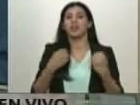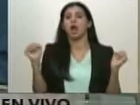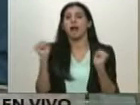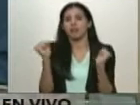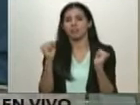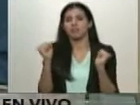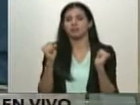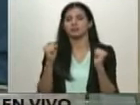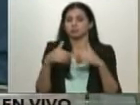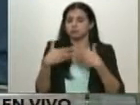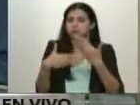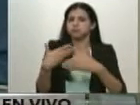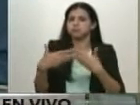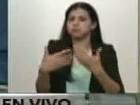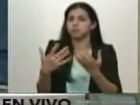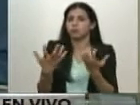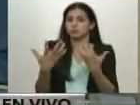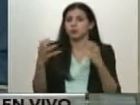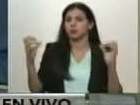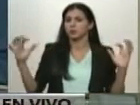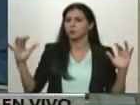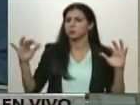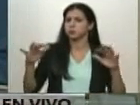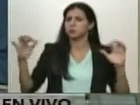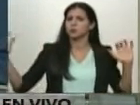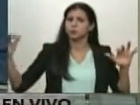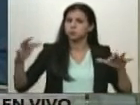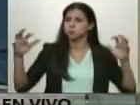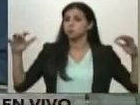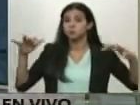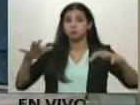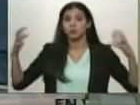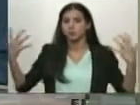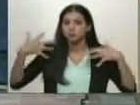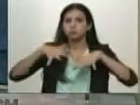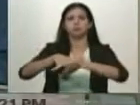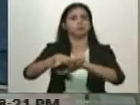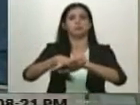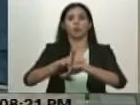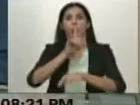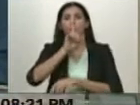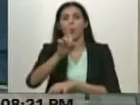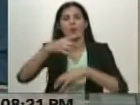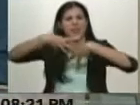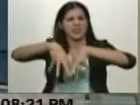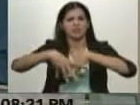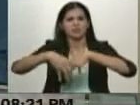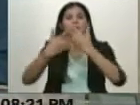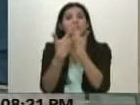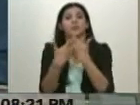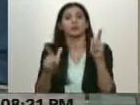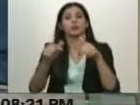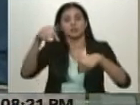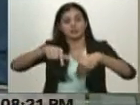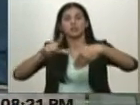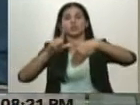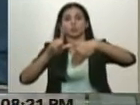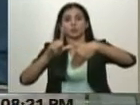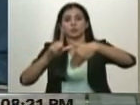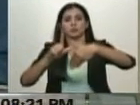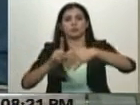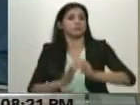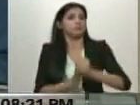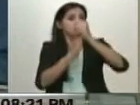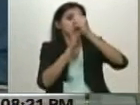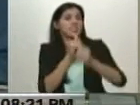fueron constituyendo un solo ejército, el Ejército Unido Libertador del Sur, al frente